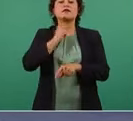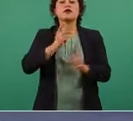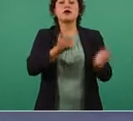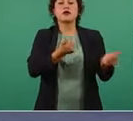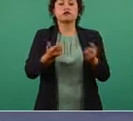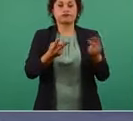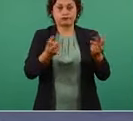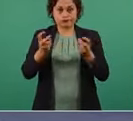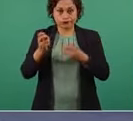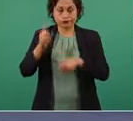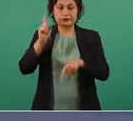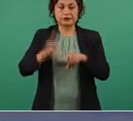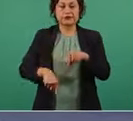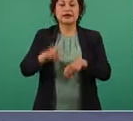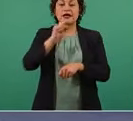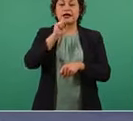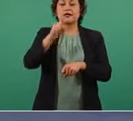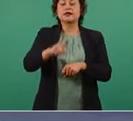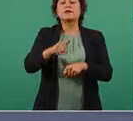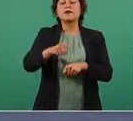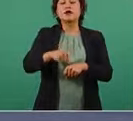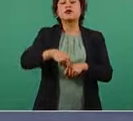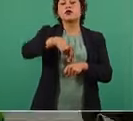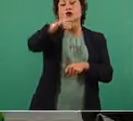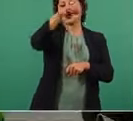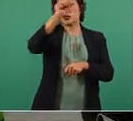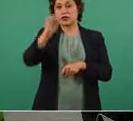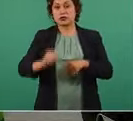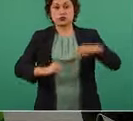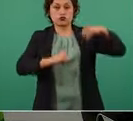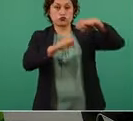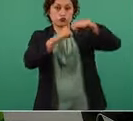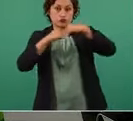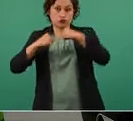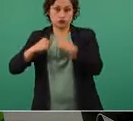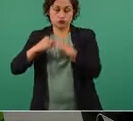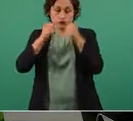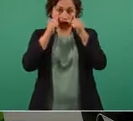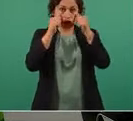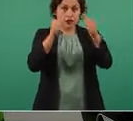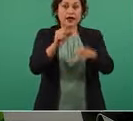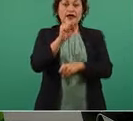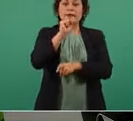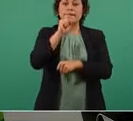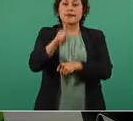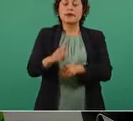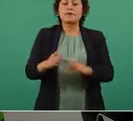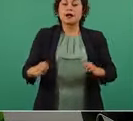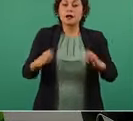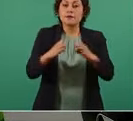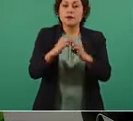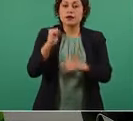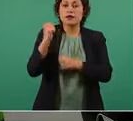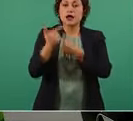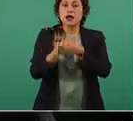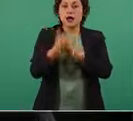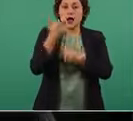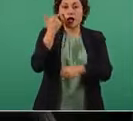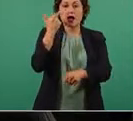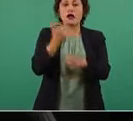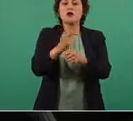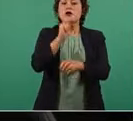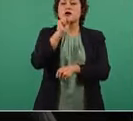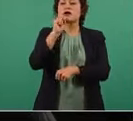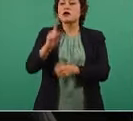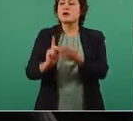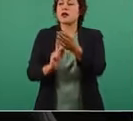migración y desarrollo en la frontera norte-sur, la atención a desastres, la erradicación intensiva de plantíos ilícitos. En